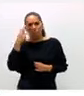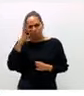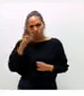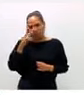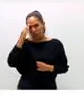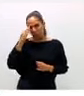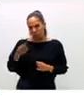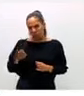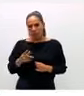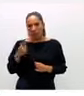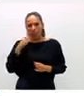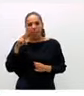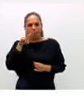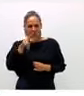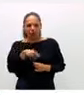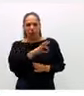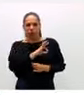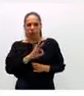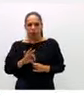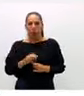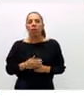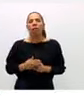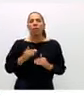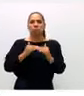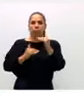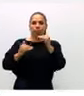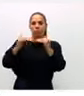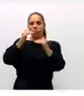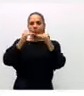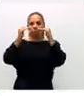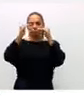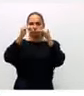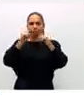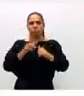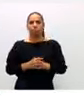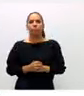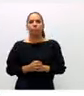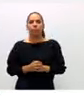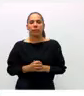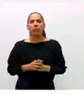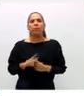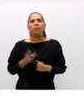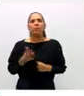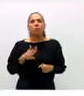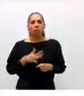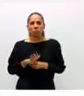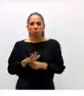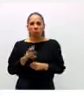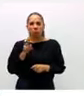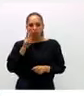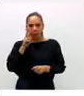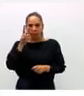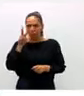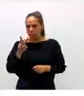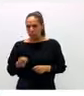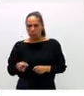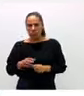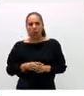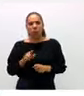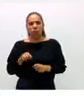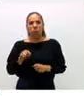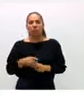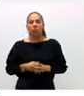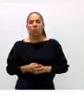tiempo, sobre los programas de mediadores pares. Estos programas han sido muy exitosos, pero